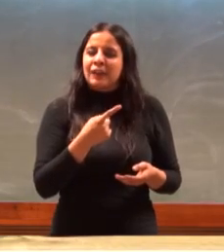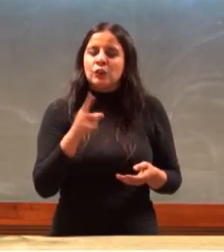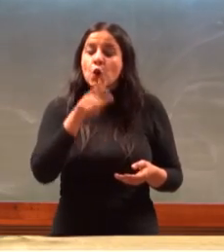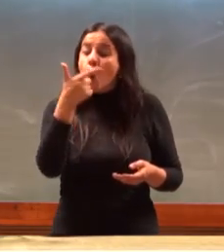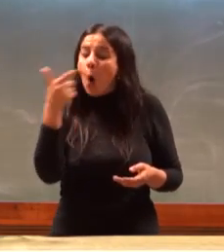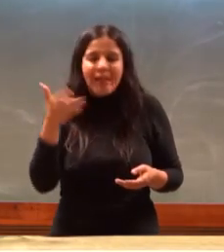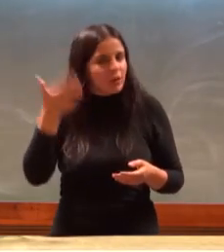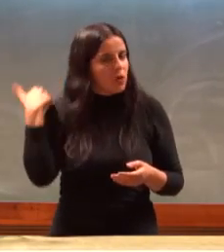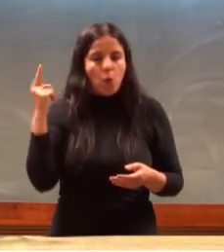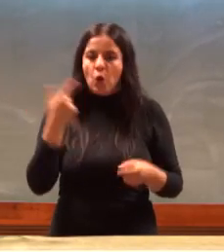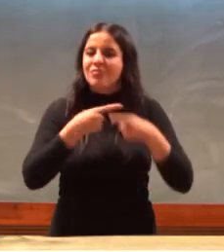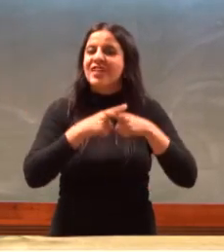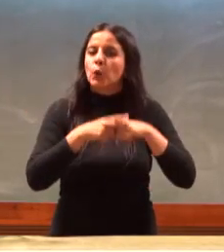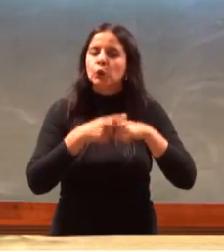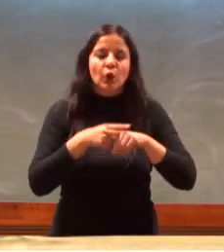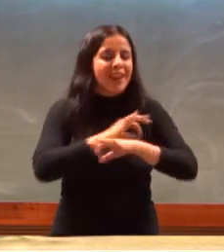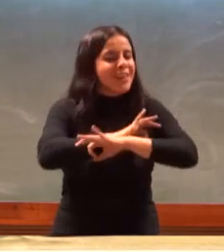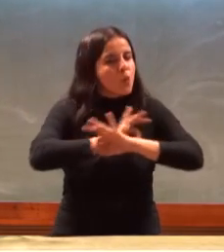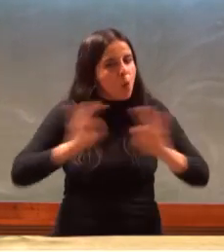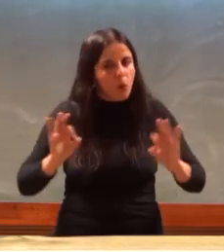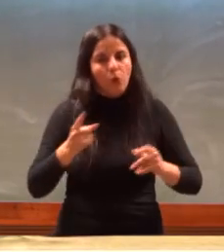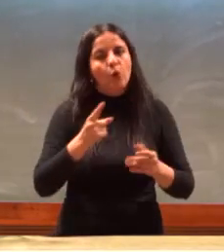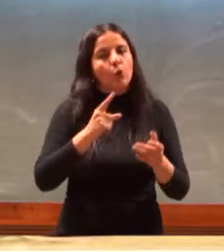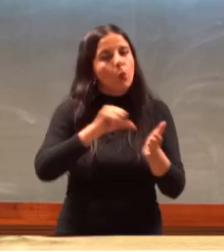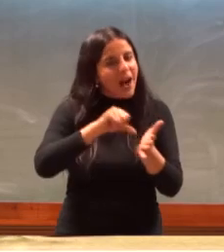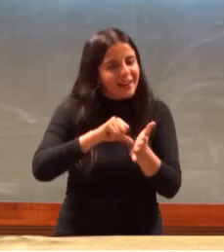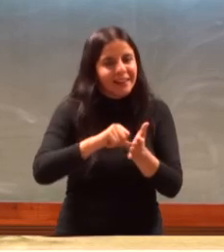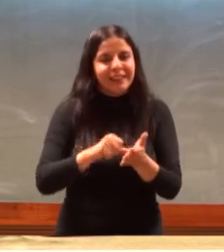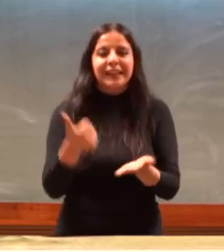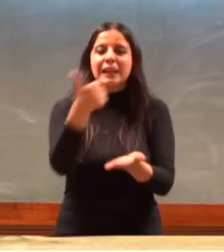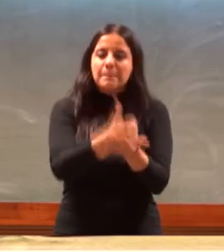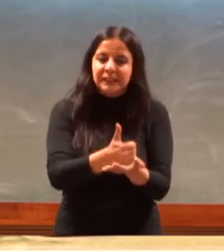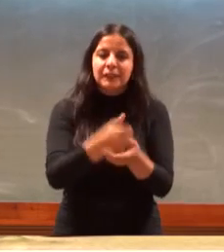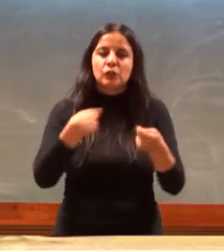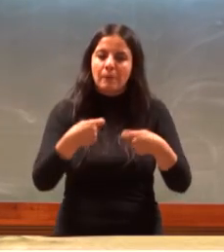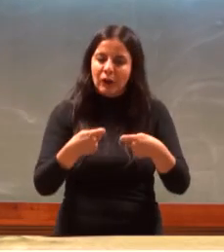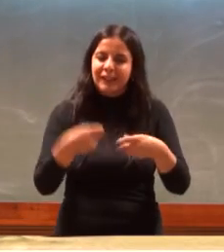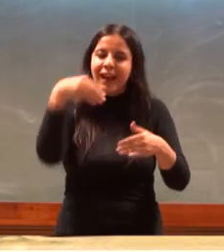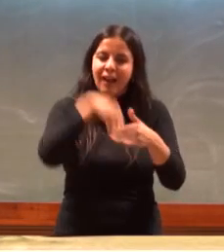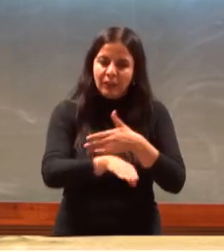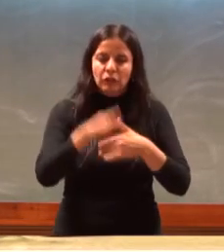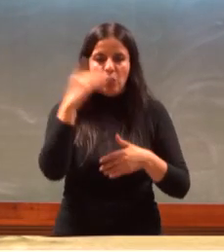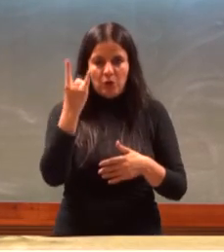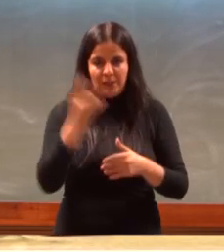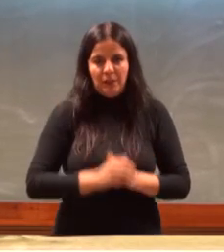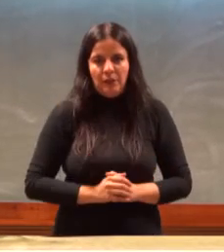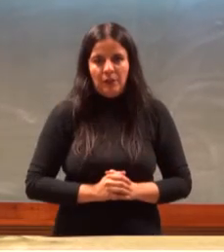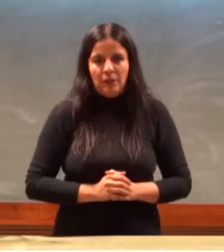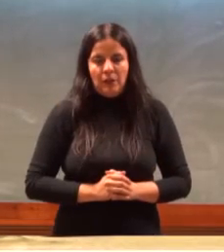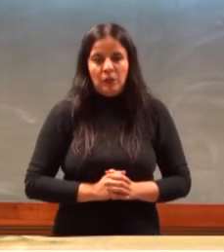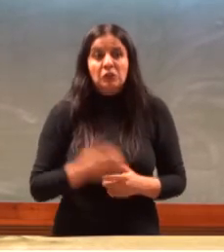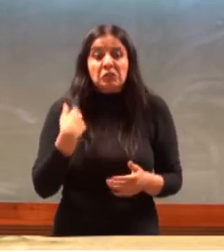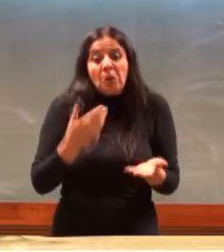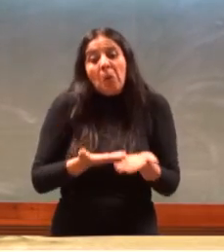discusión en ningún ámbito de representación política dentro de la universidad sobre este programa se lo presenta como